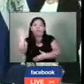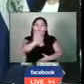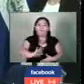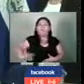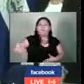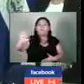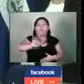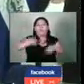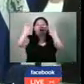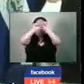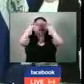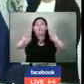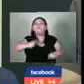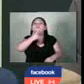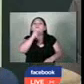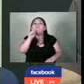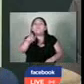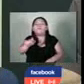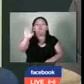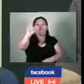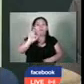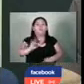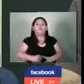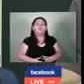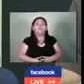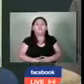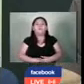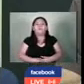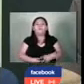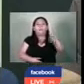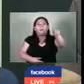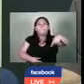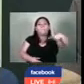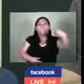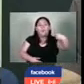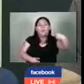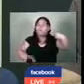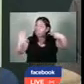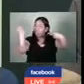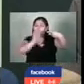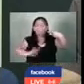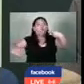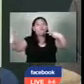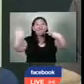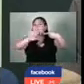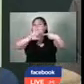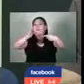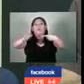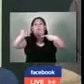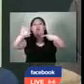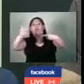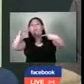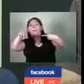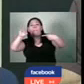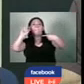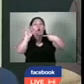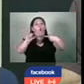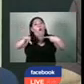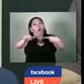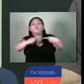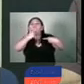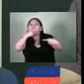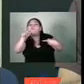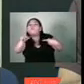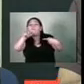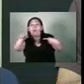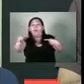pensiones que dignifique a quienes se jubilarán. Primero, un nuevo sistema de pensiones público que